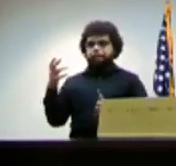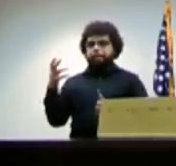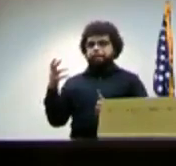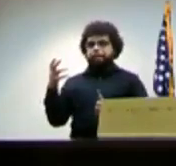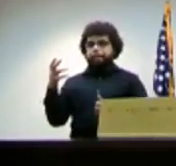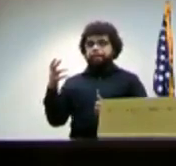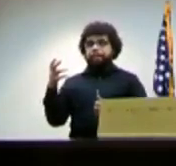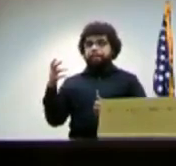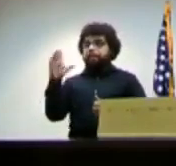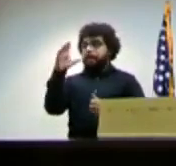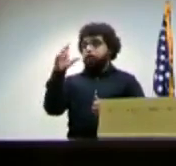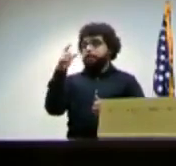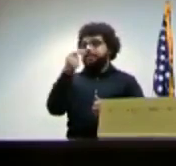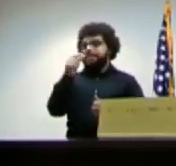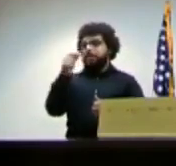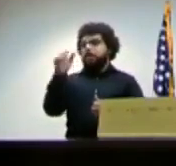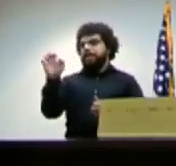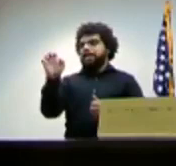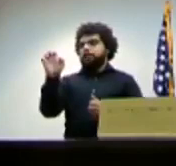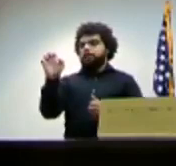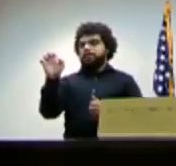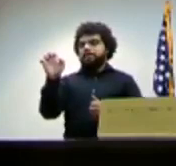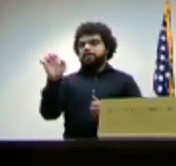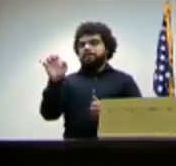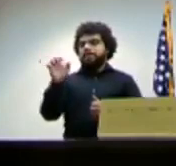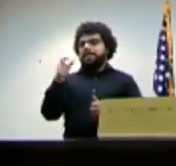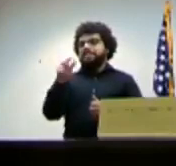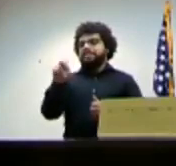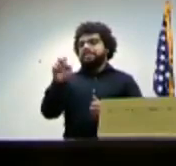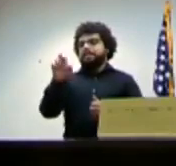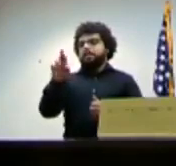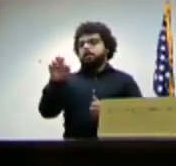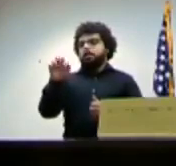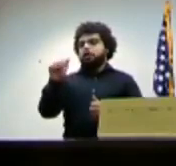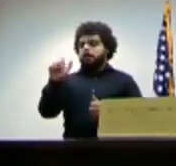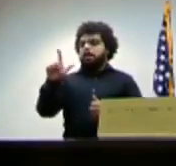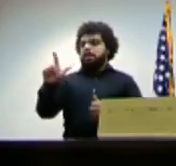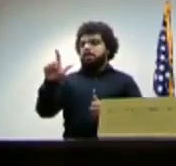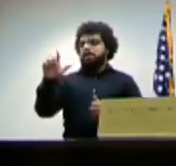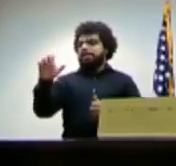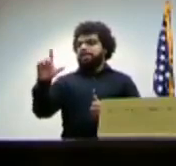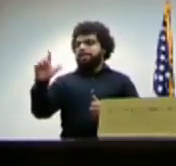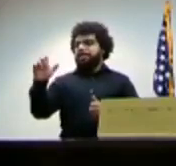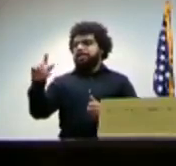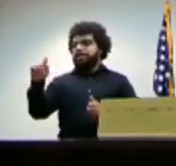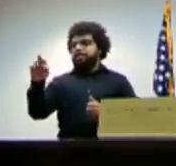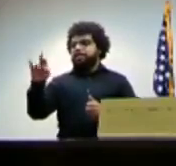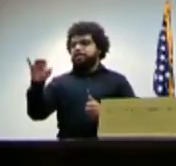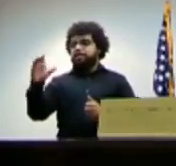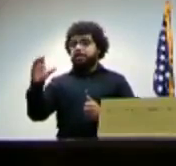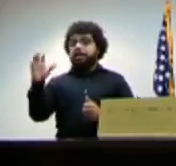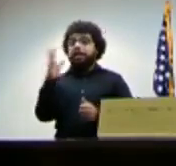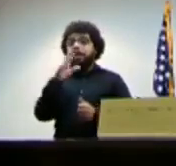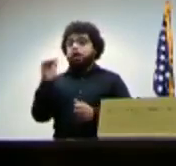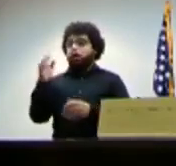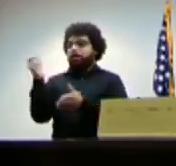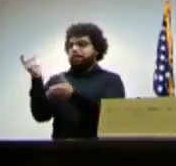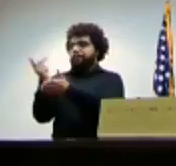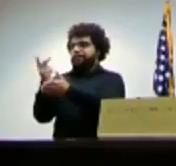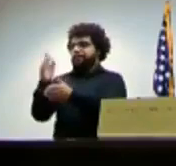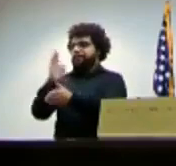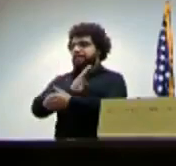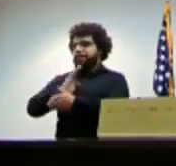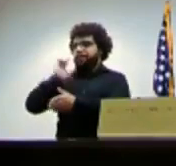manufacturero General Electric, que son los que conocen esas estructuras, y con la aprobación de la Junta de Gobierno se llevó a cabo